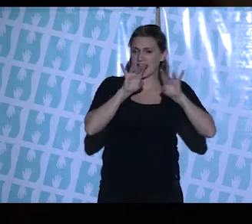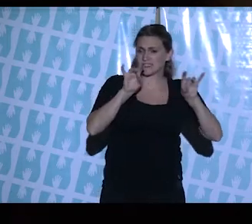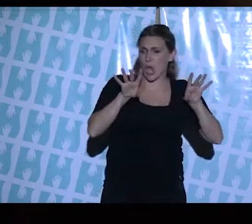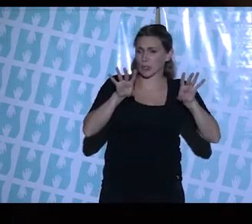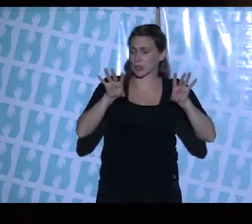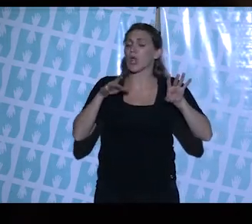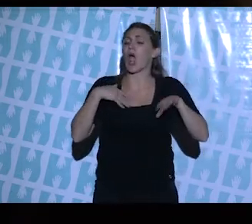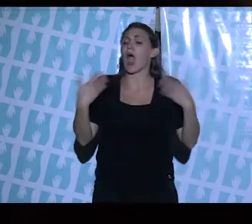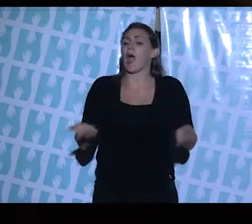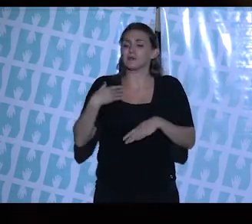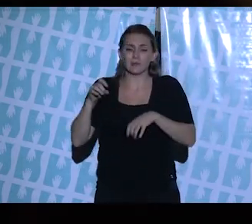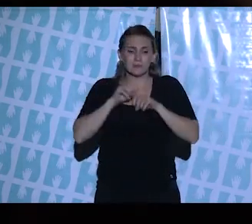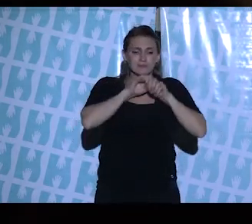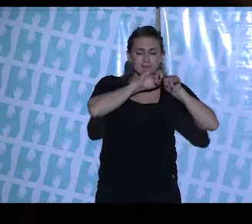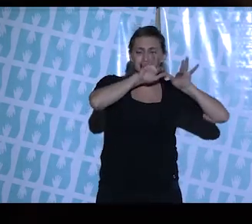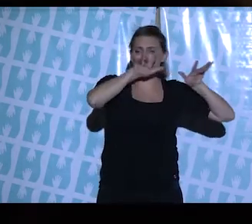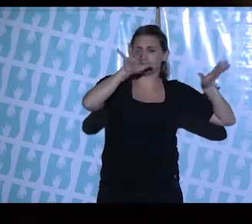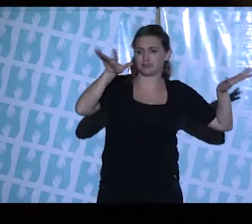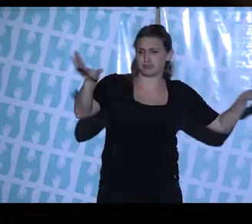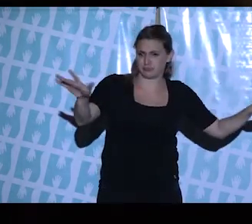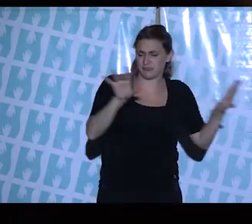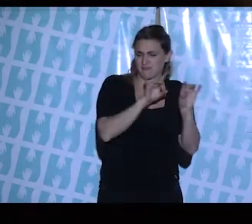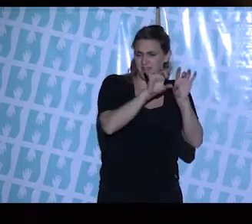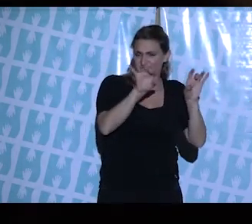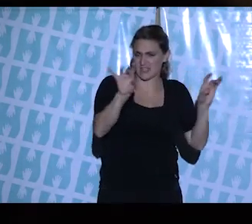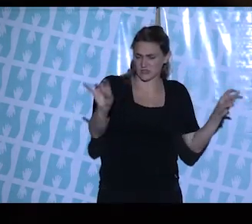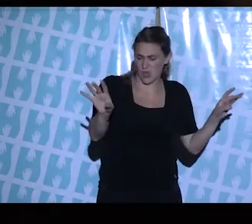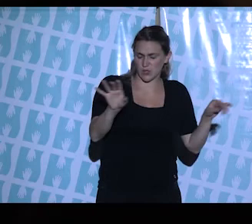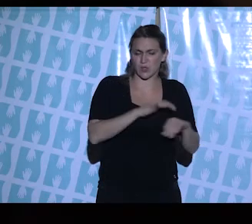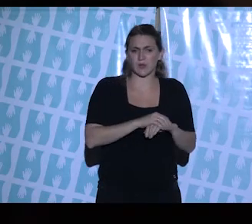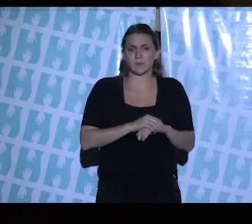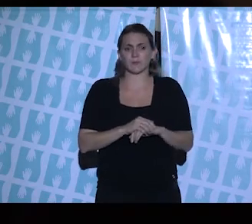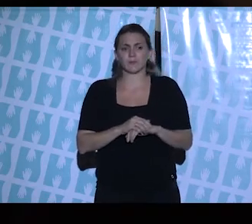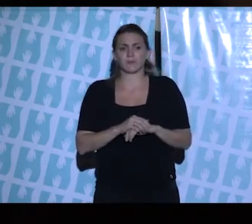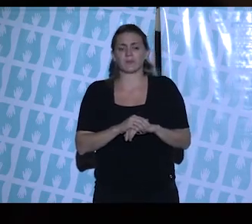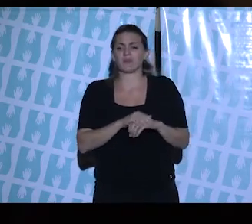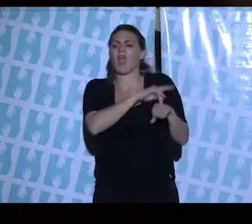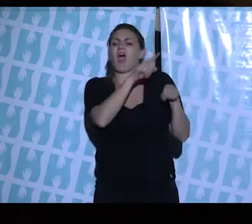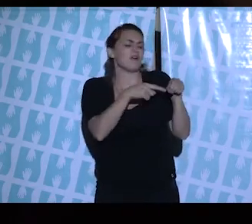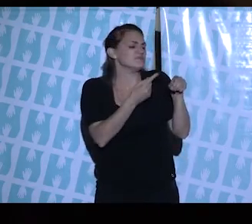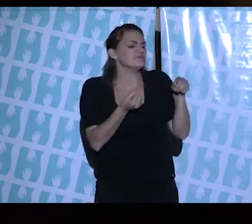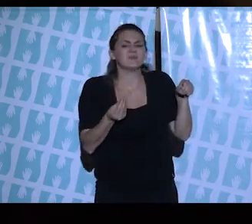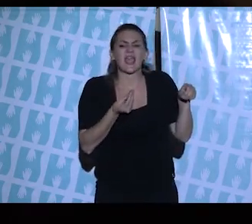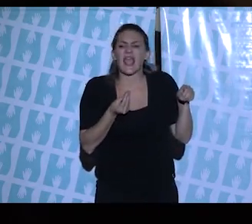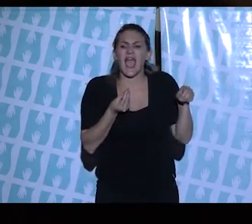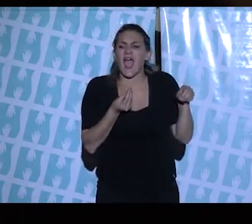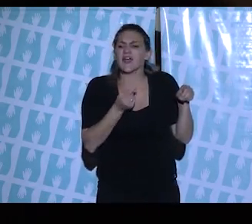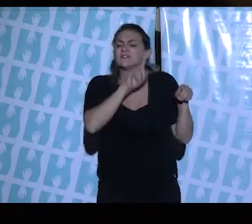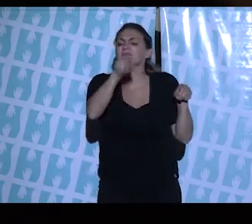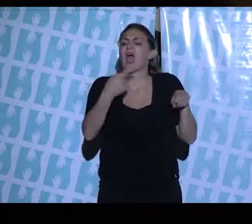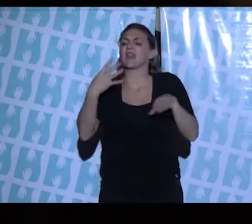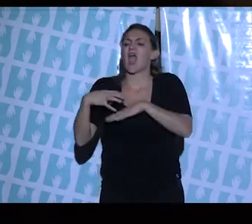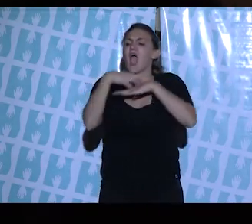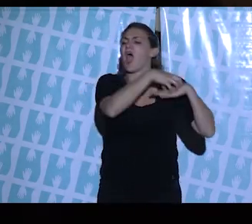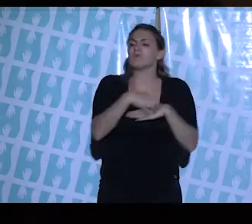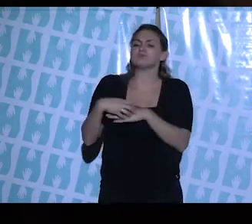Se llaman partículas proteináceas infectivas. ¿Qué es lo que les otorga esa propiedad?